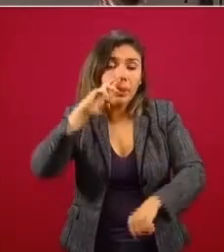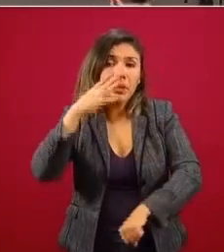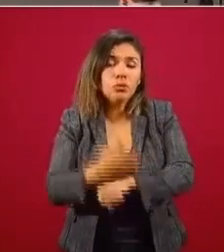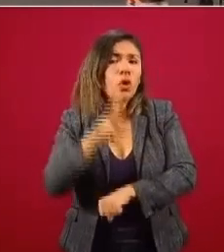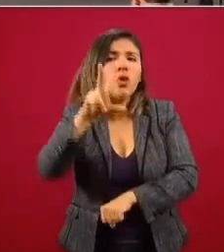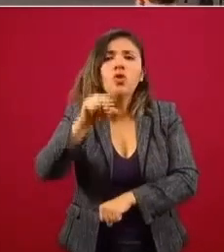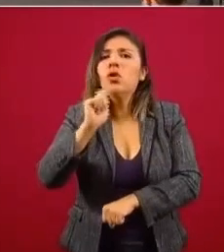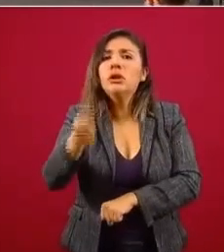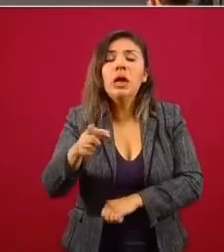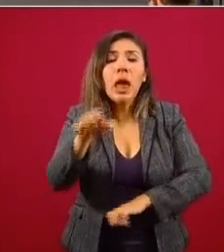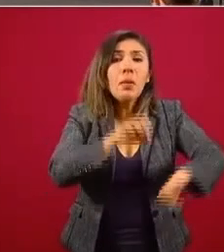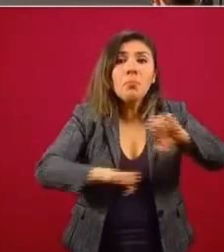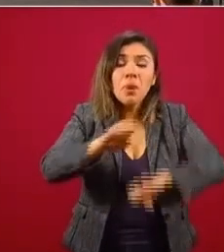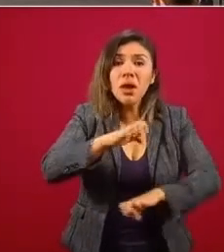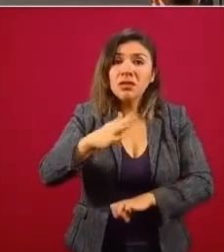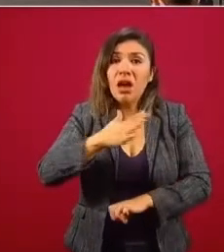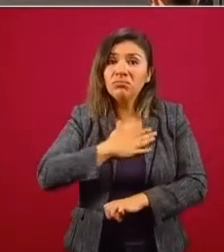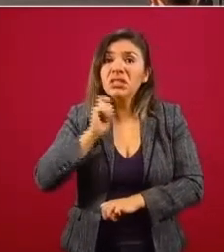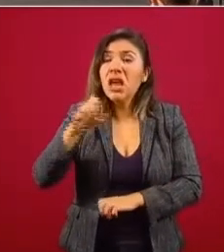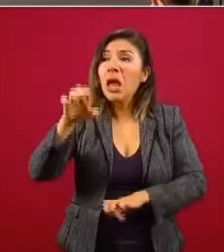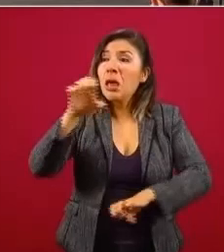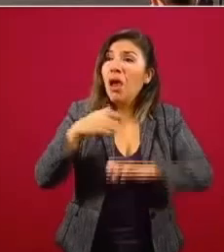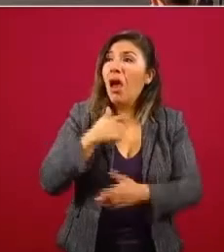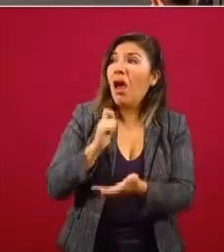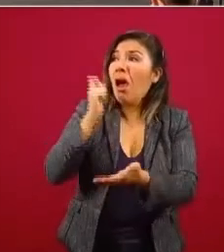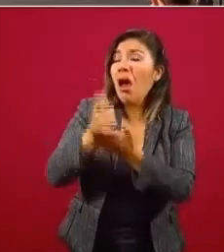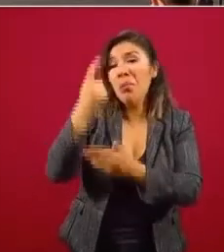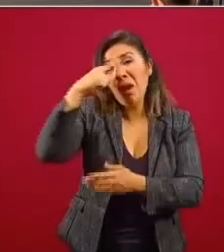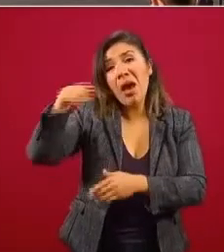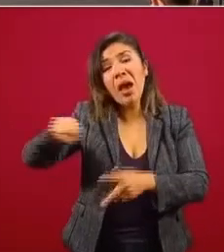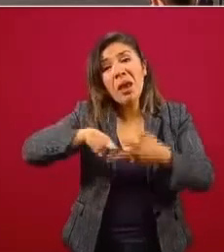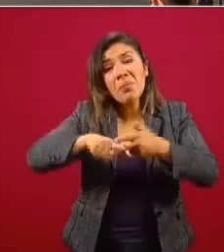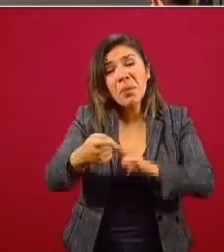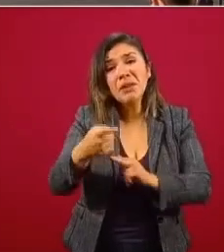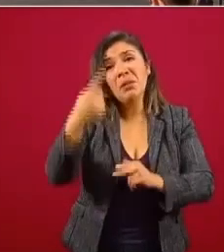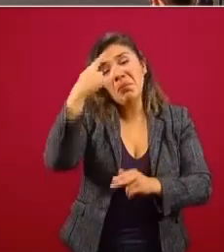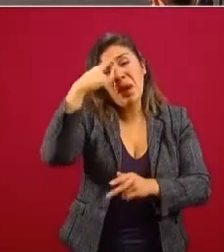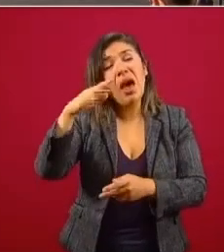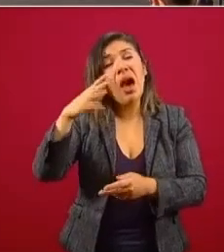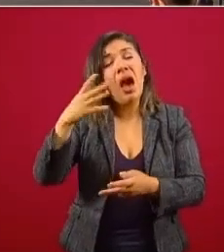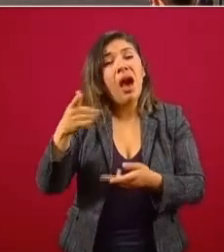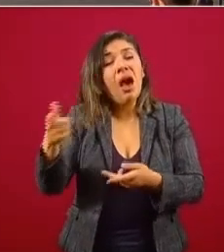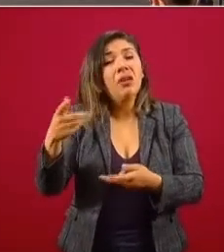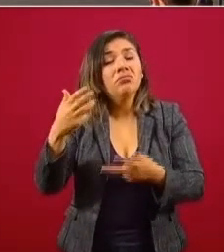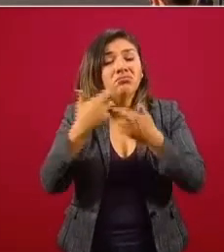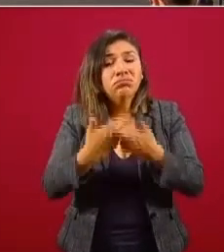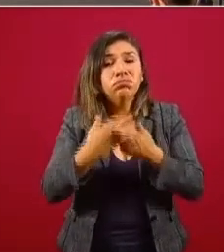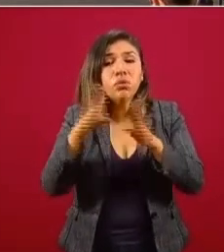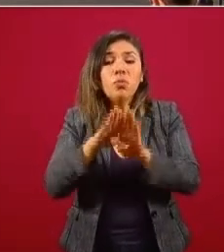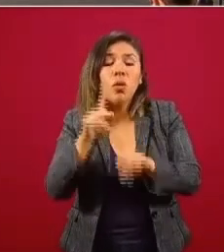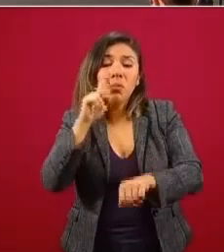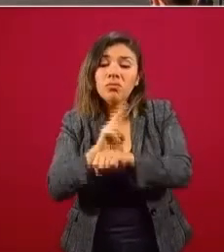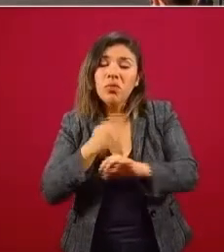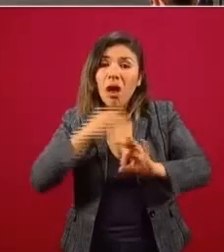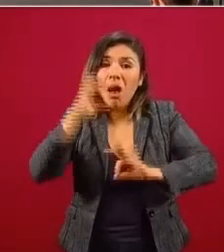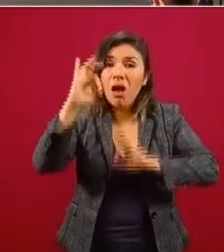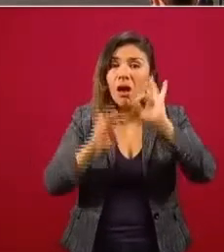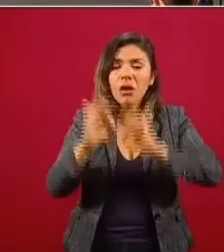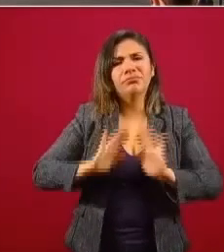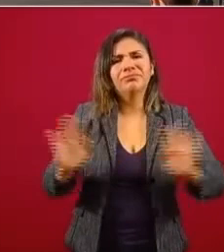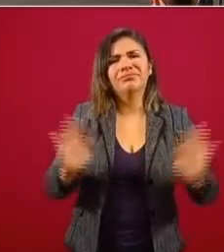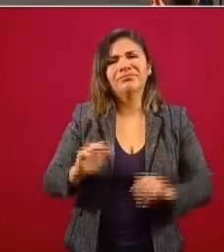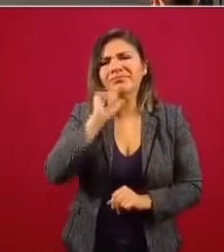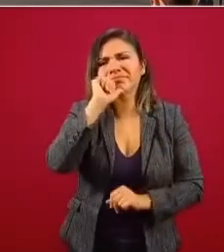empresa no es una inmobiliaria para que le rinda su crédito ya no